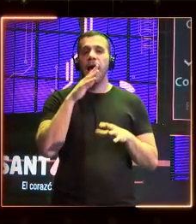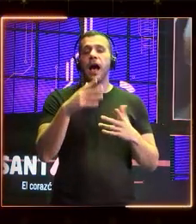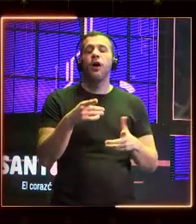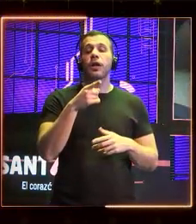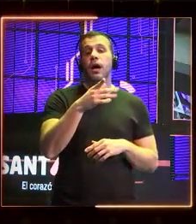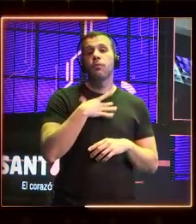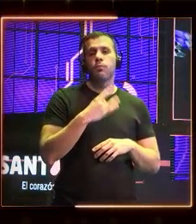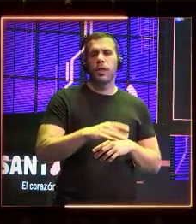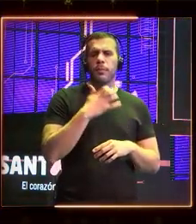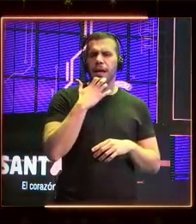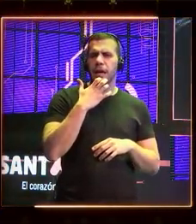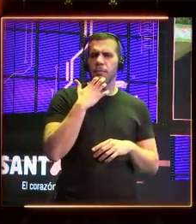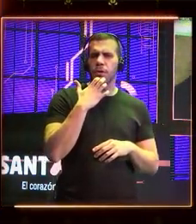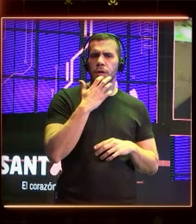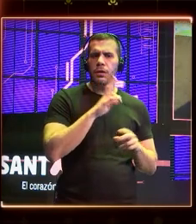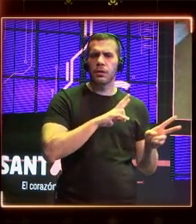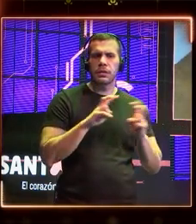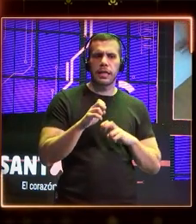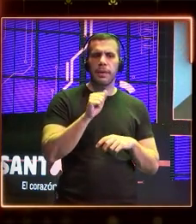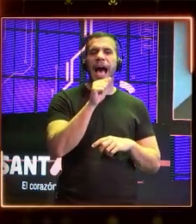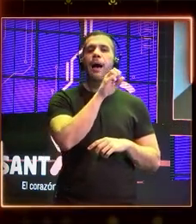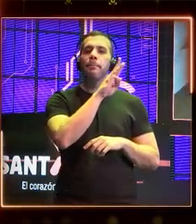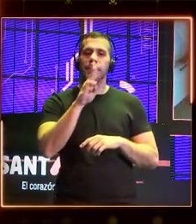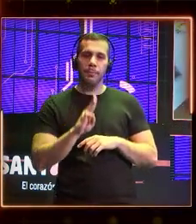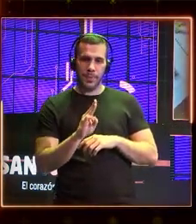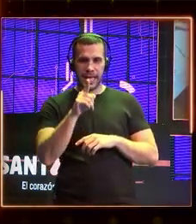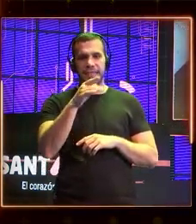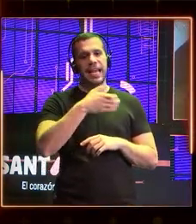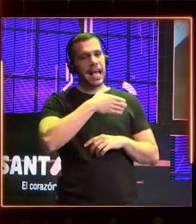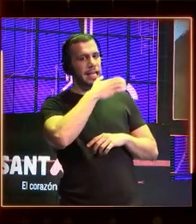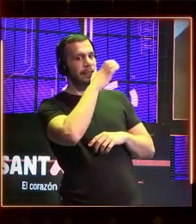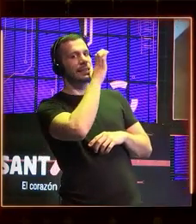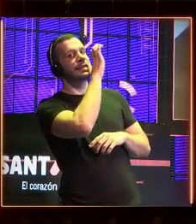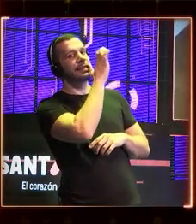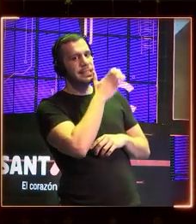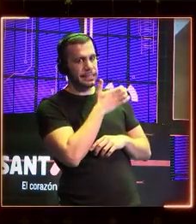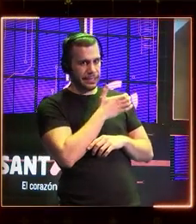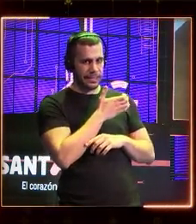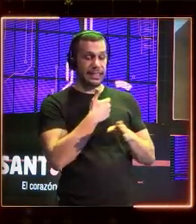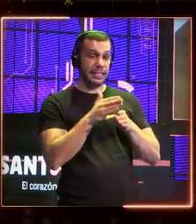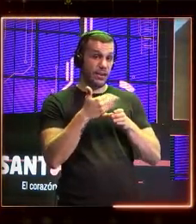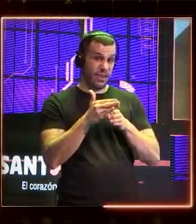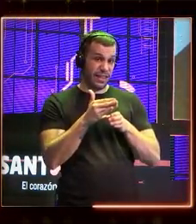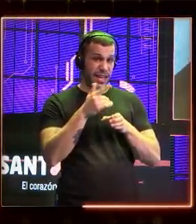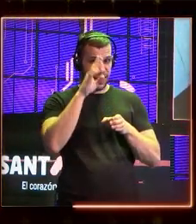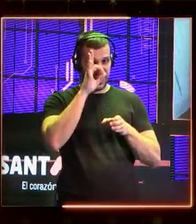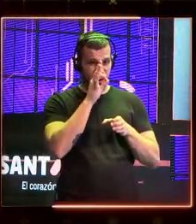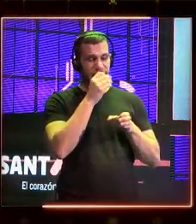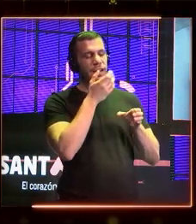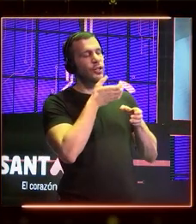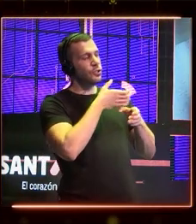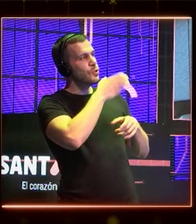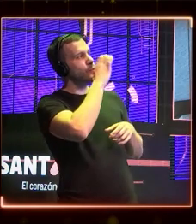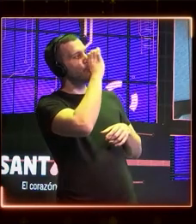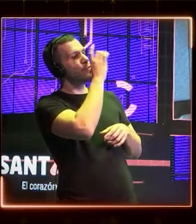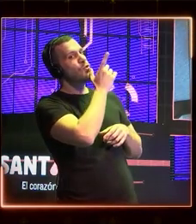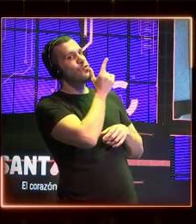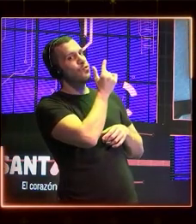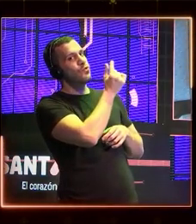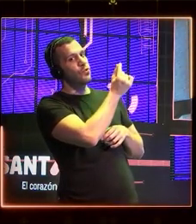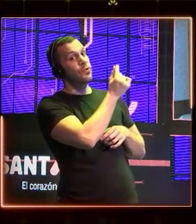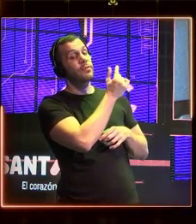cerveza del iPhone os acordáis esa que que parecía que que caía pues estas sonas aplicaciones que están llegando ahora pero todo acaba de